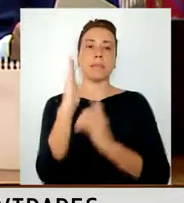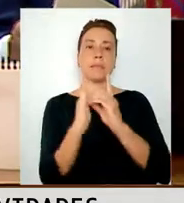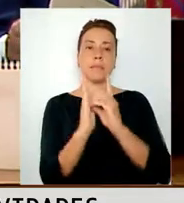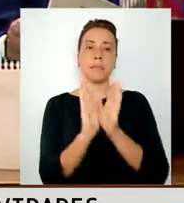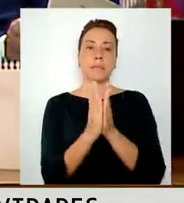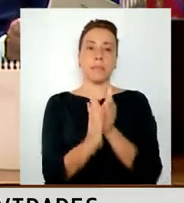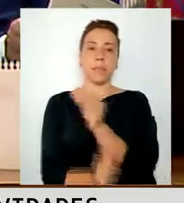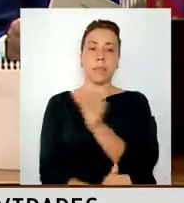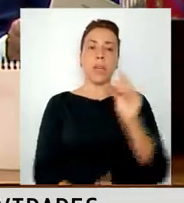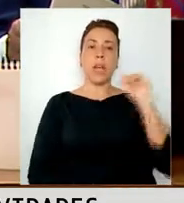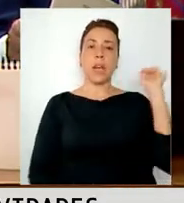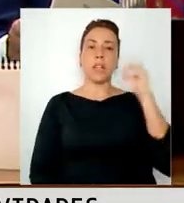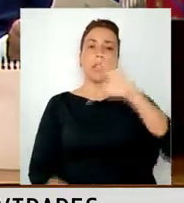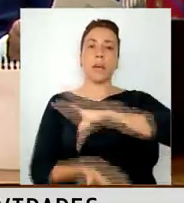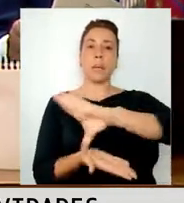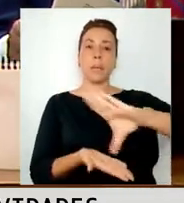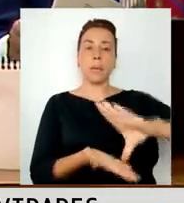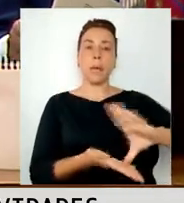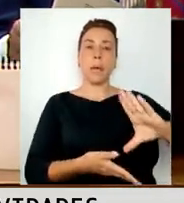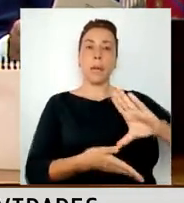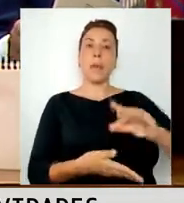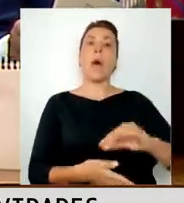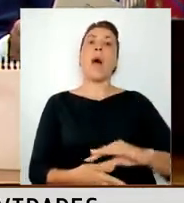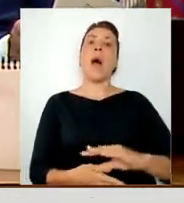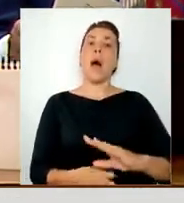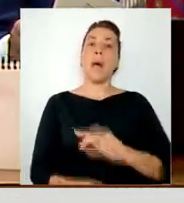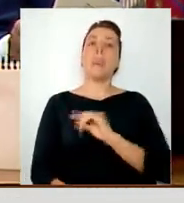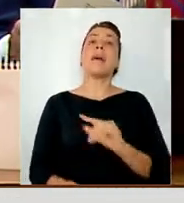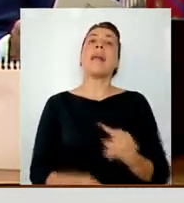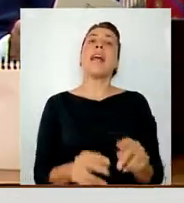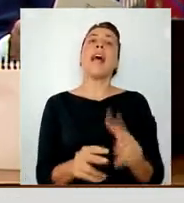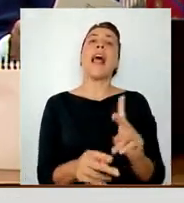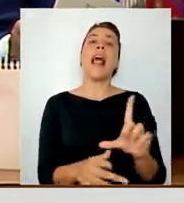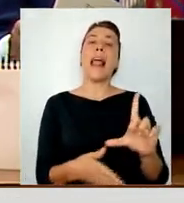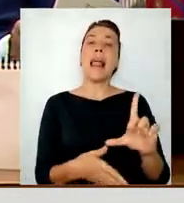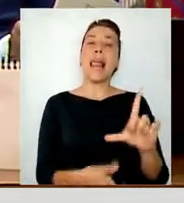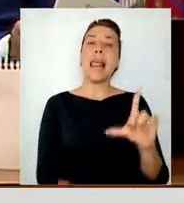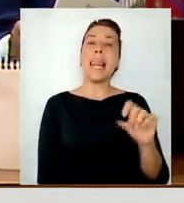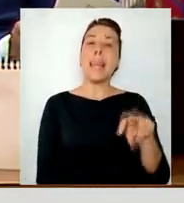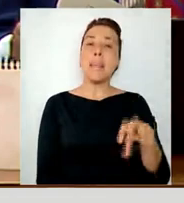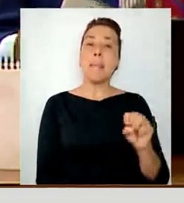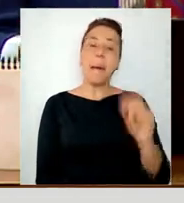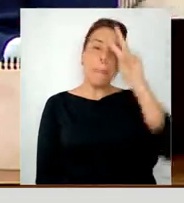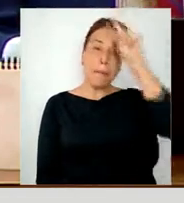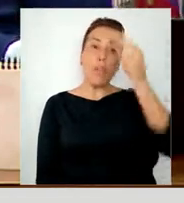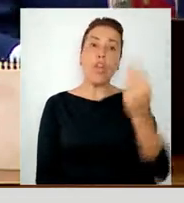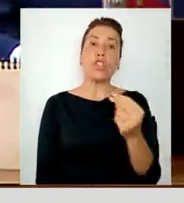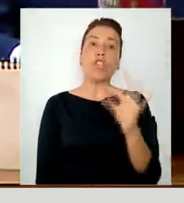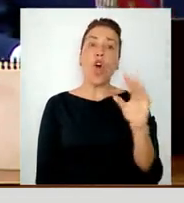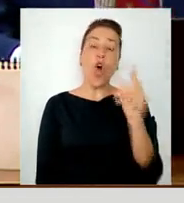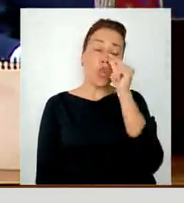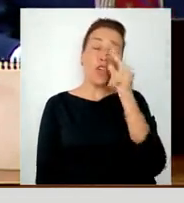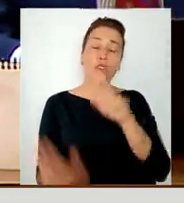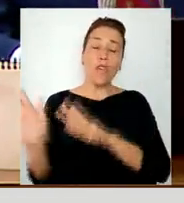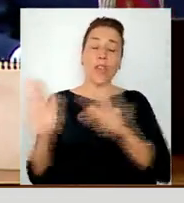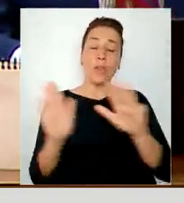los países de iberoamérica y Dina ha optado en Lima Perú el 12 de octubre del 99 en votación